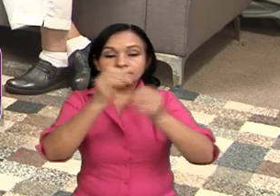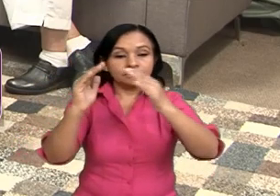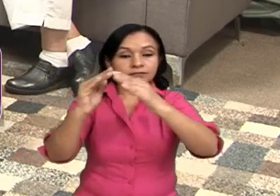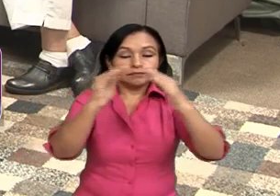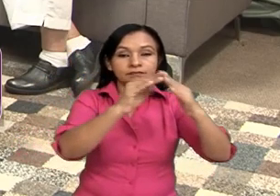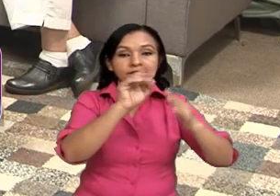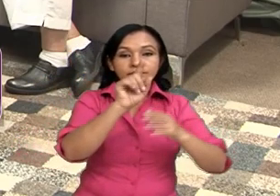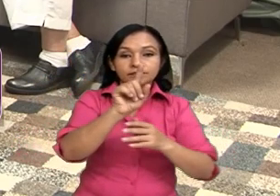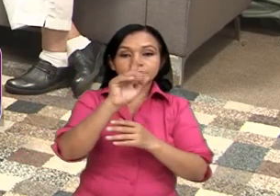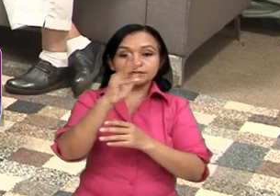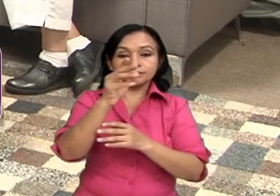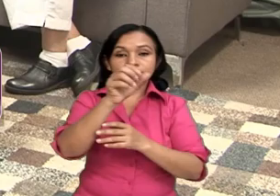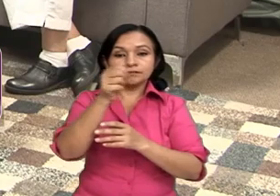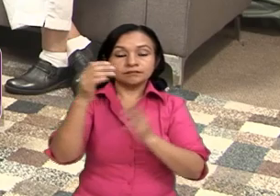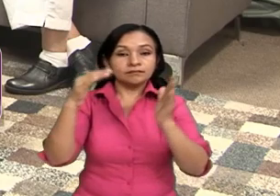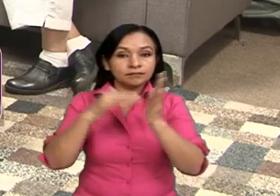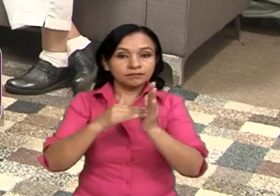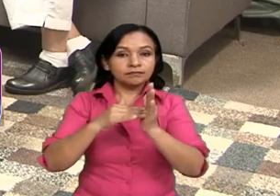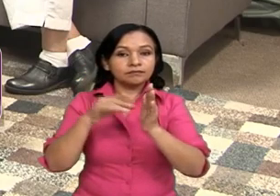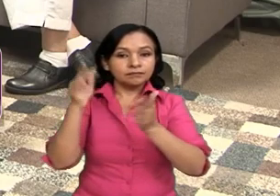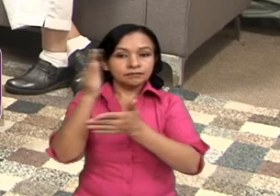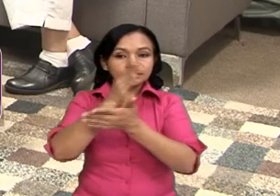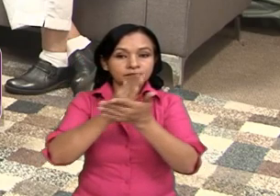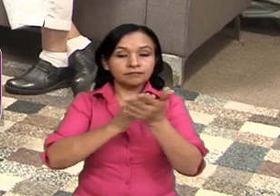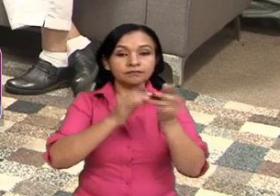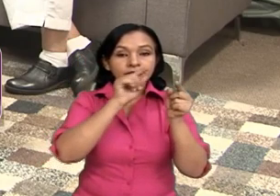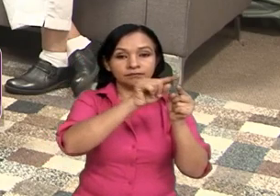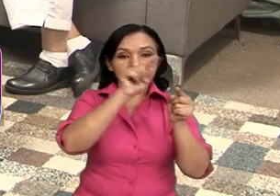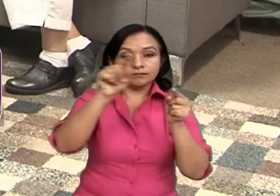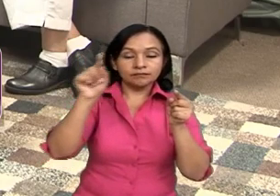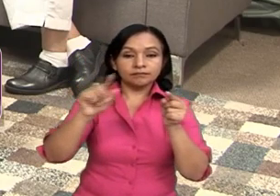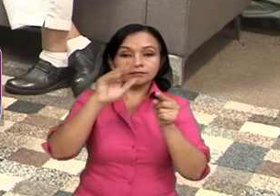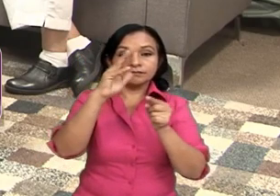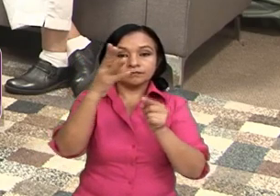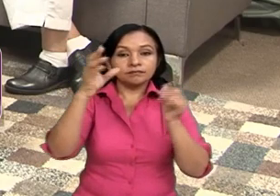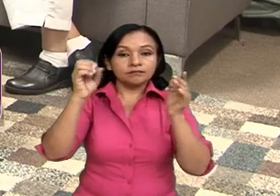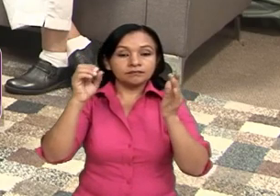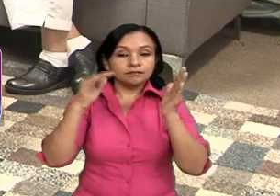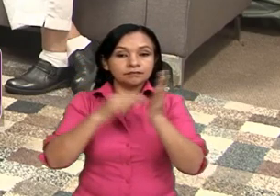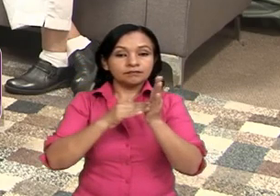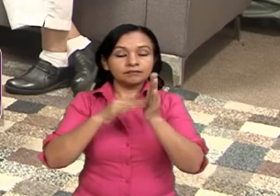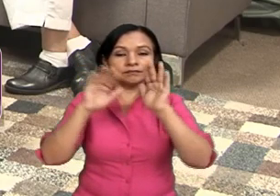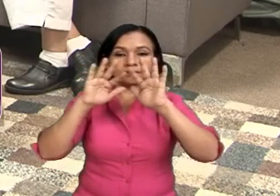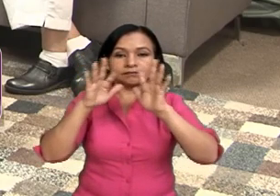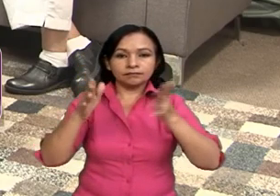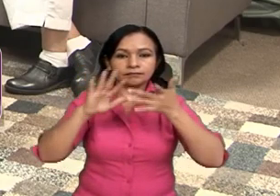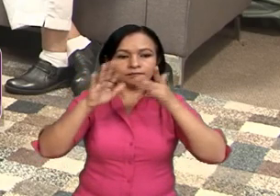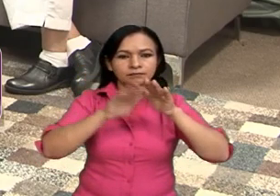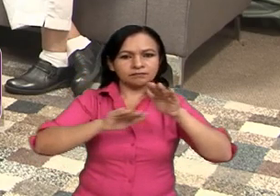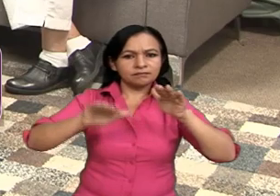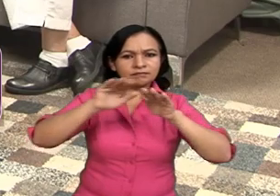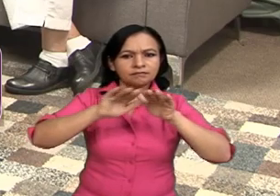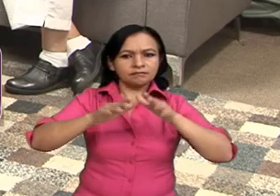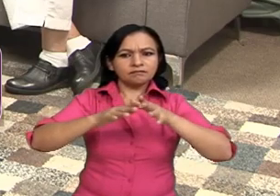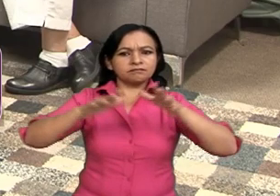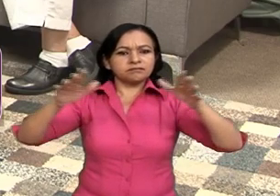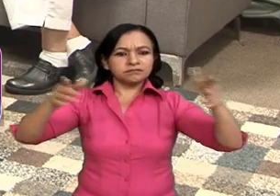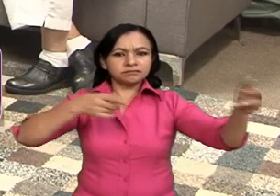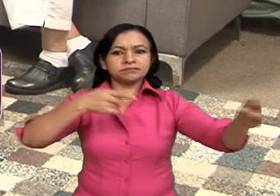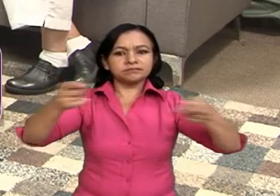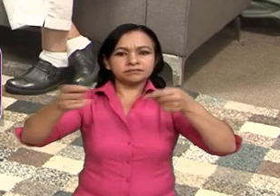196.000. Y de esas, hoy todavía nosotros contamos con más de 90.000 mujeres que han reproducido sus bienes. Y entonces